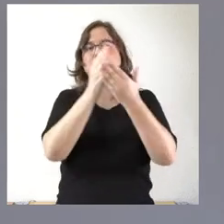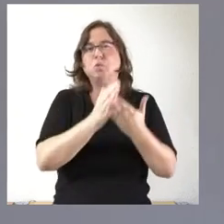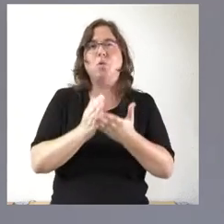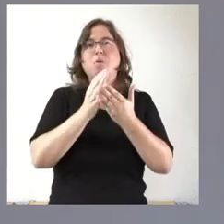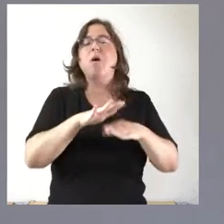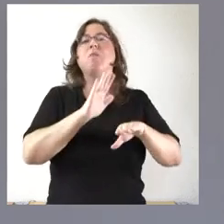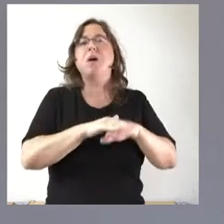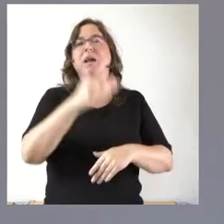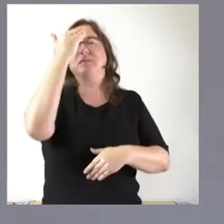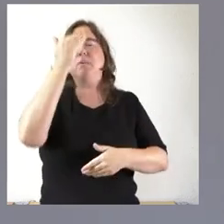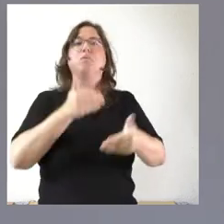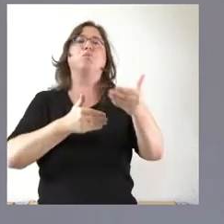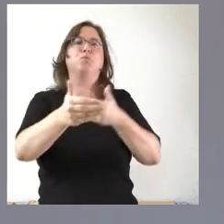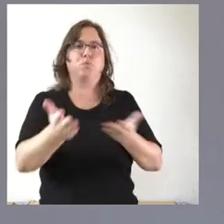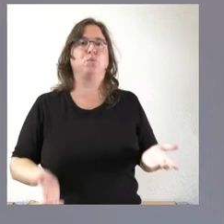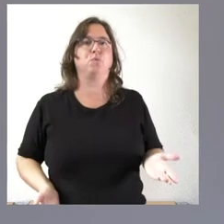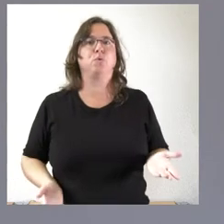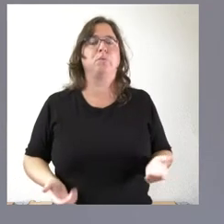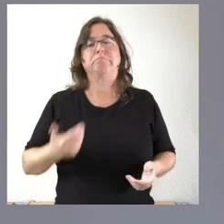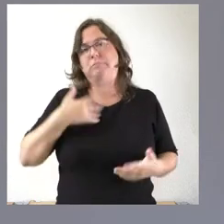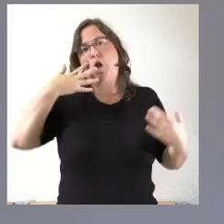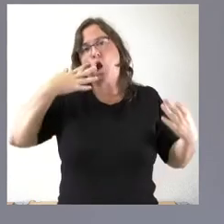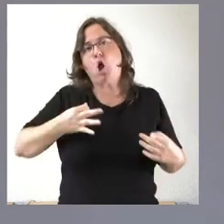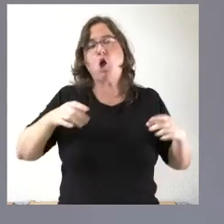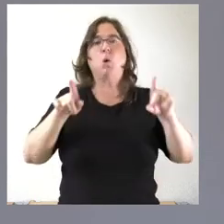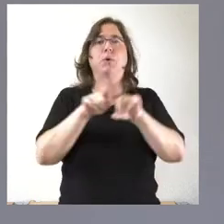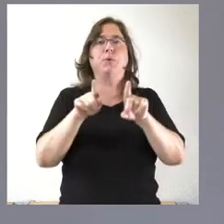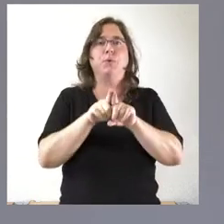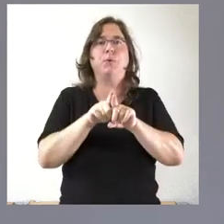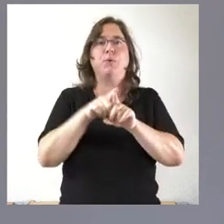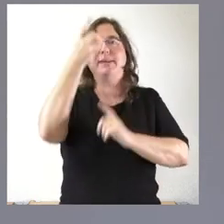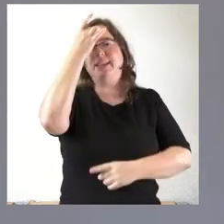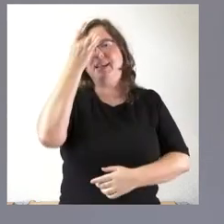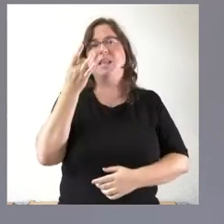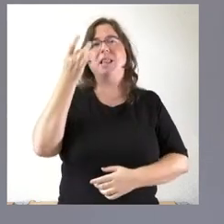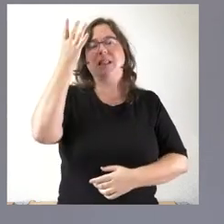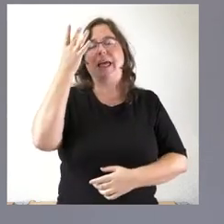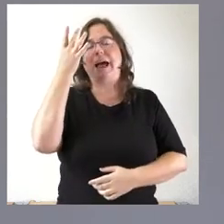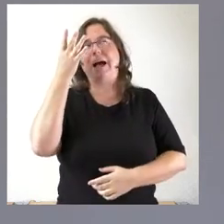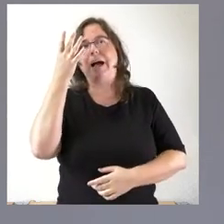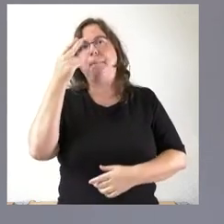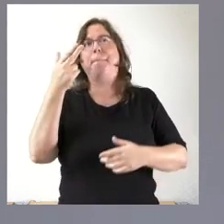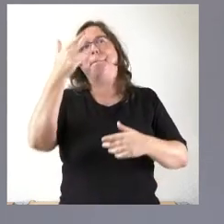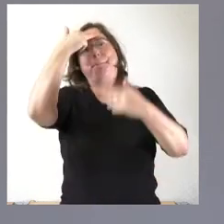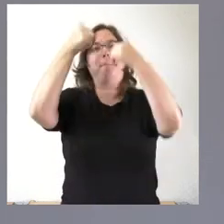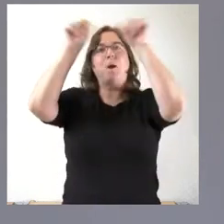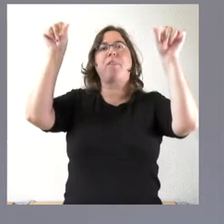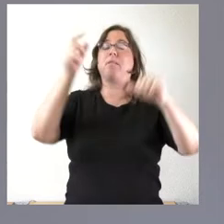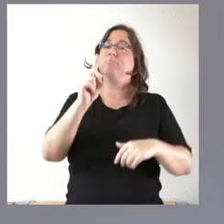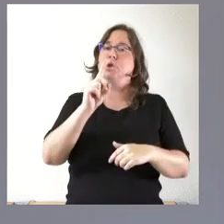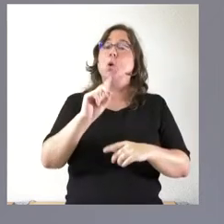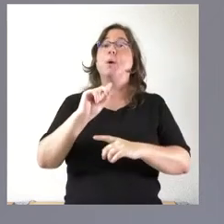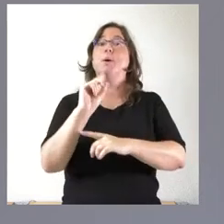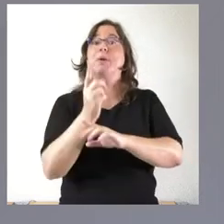torno a este asunto. Y, lógicamente, no partimos con esto de una idea prejuzgada, sino que entendemos que debe primar